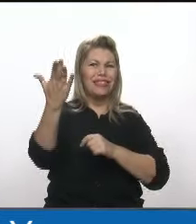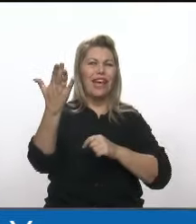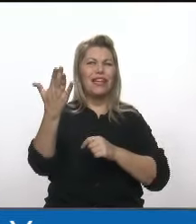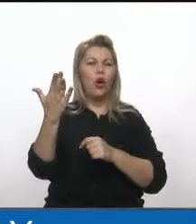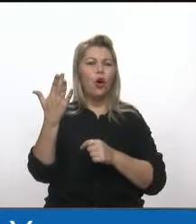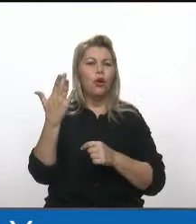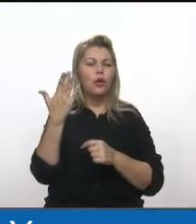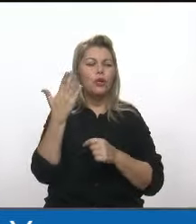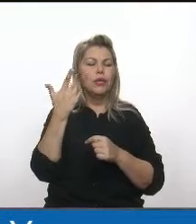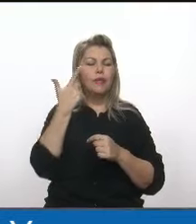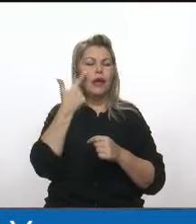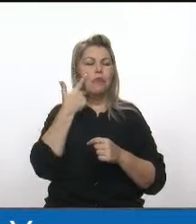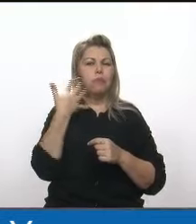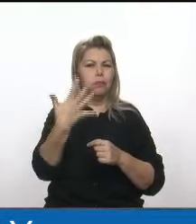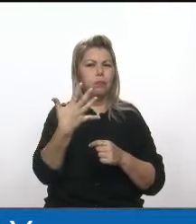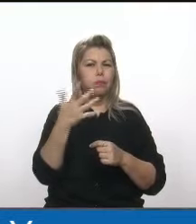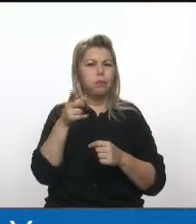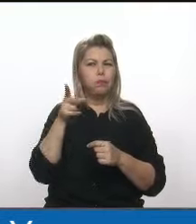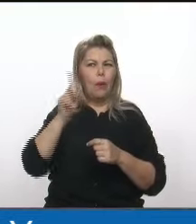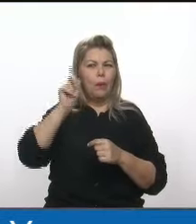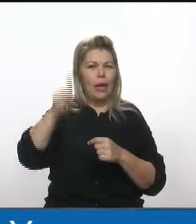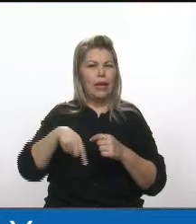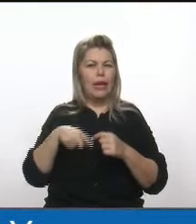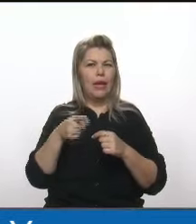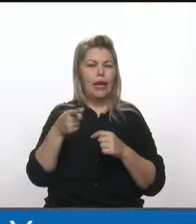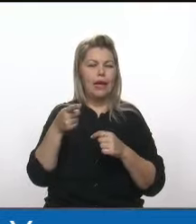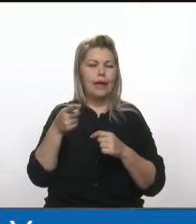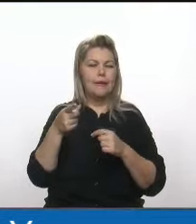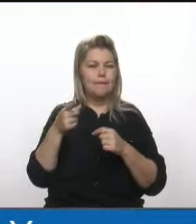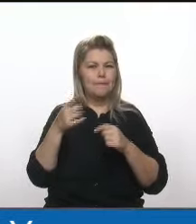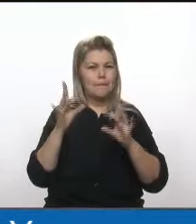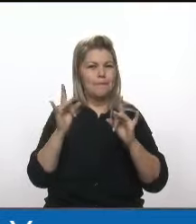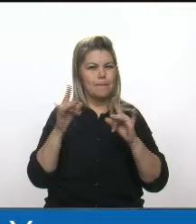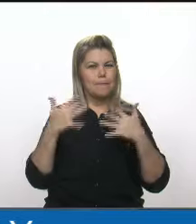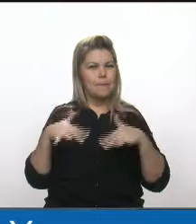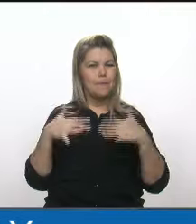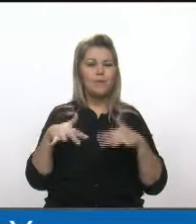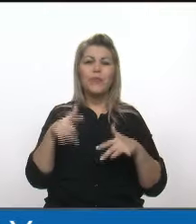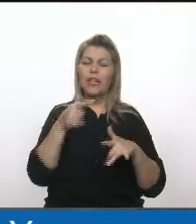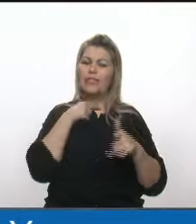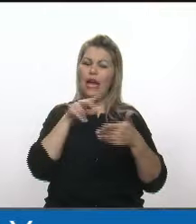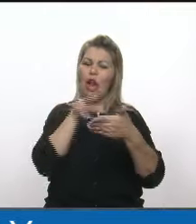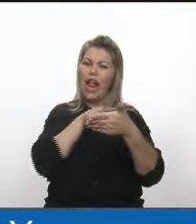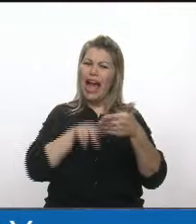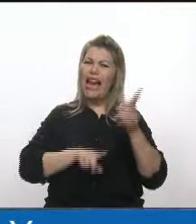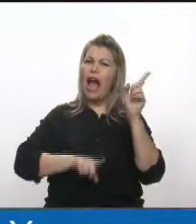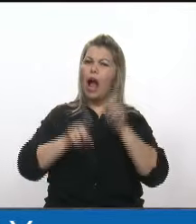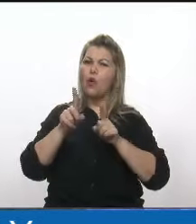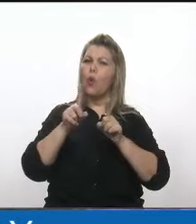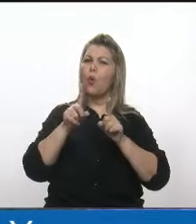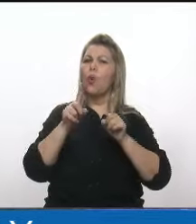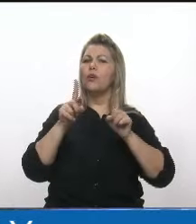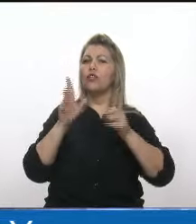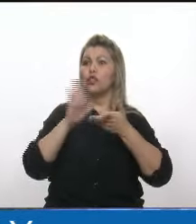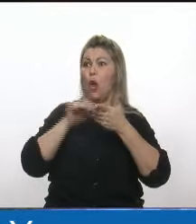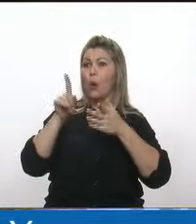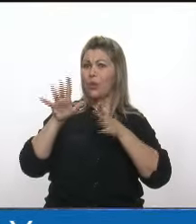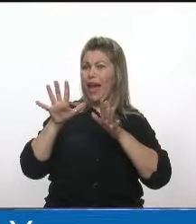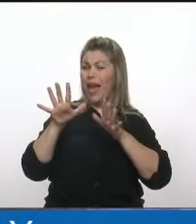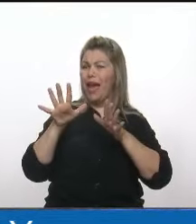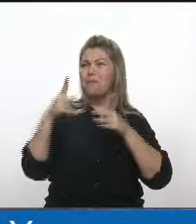todas las visiones geopolíticas voy a leer algunas de las cosas que se dicen sí de este